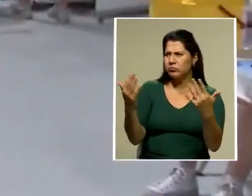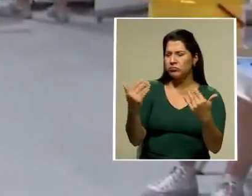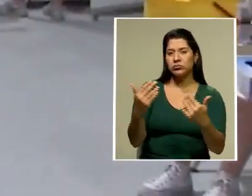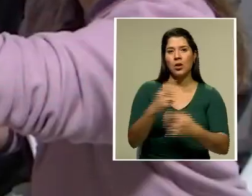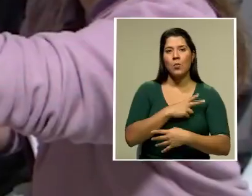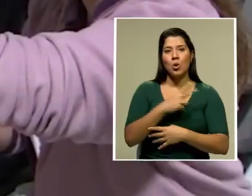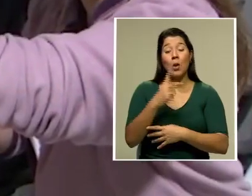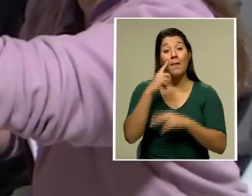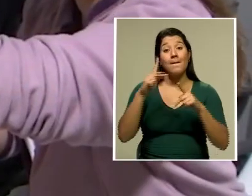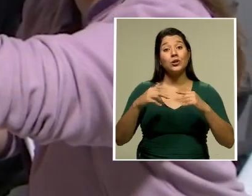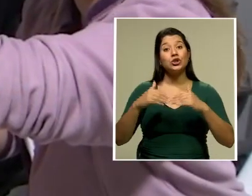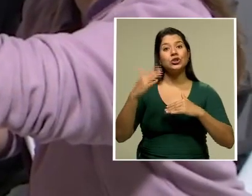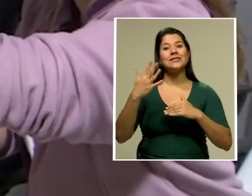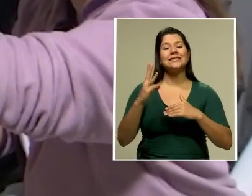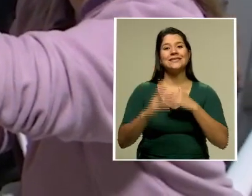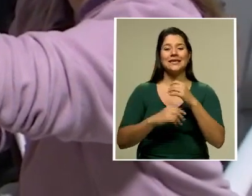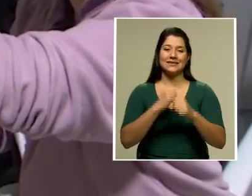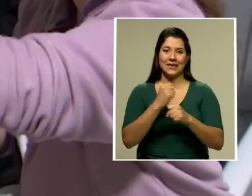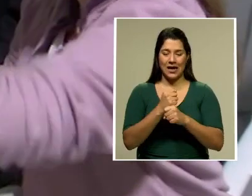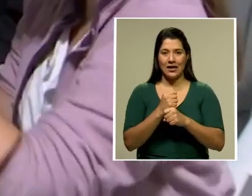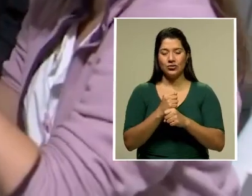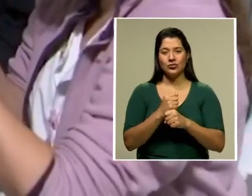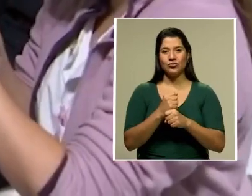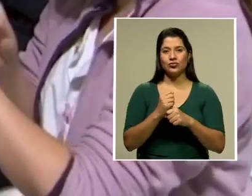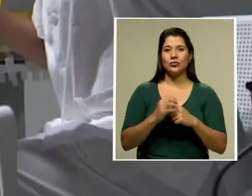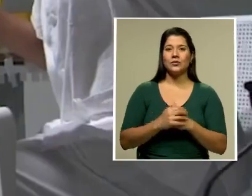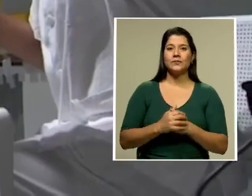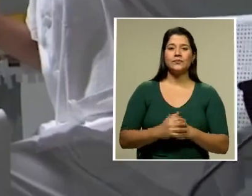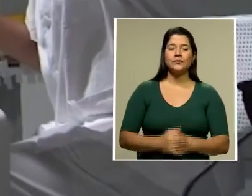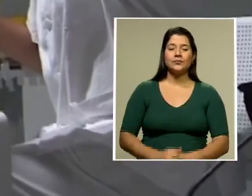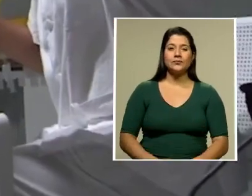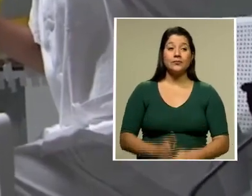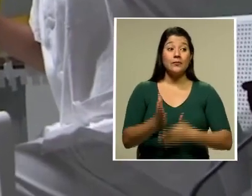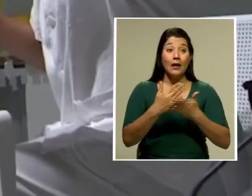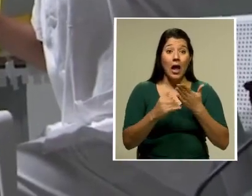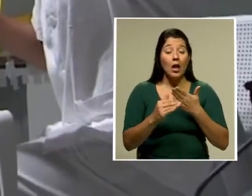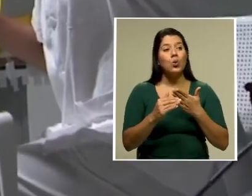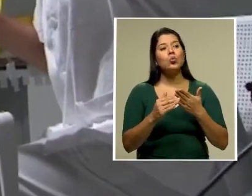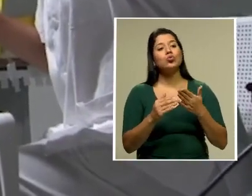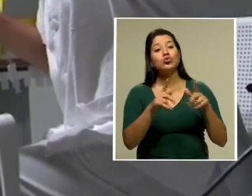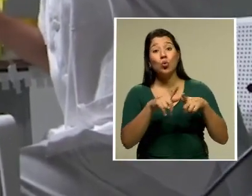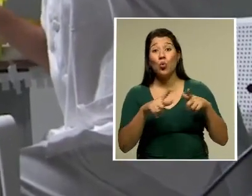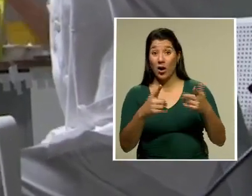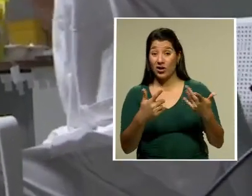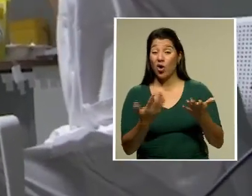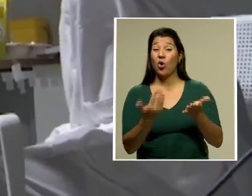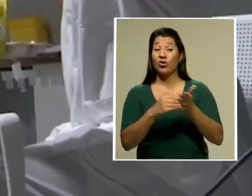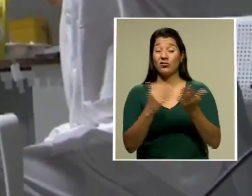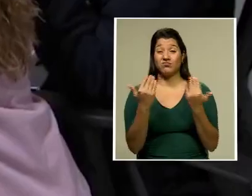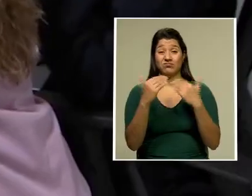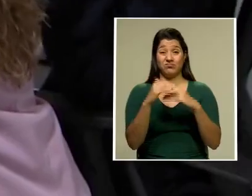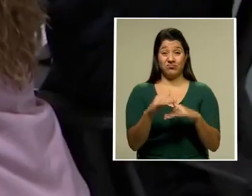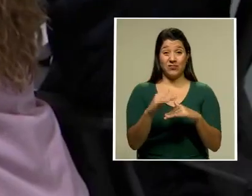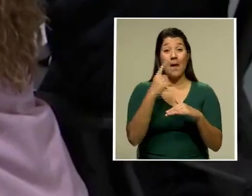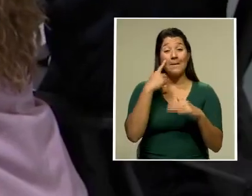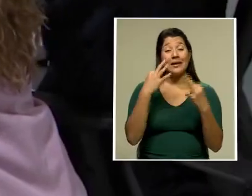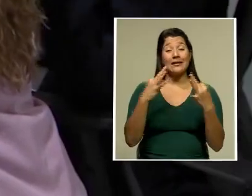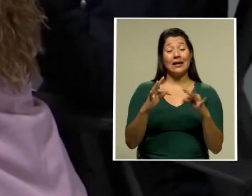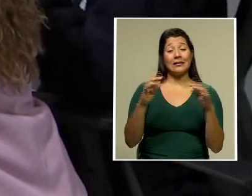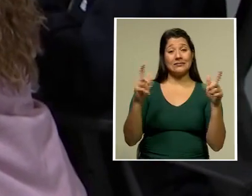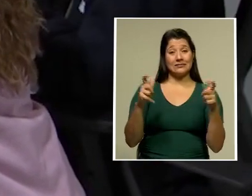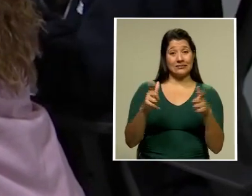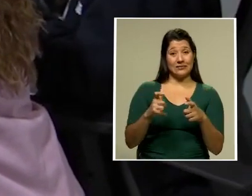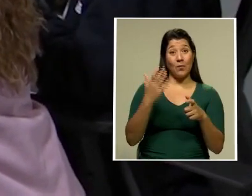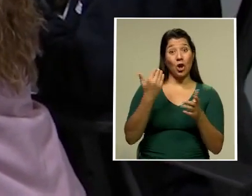los mayores de 16. En algunas zonas del territorio se han vuelto a imponer restricciones para disminuir la incidencia disparada entre